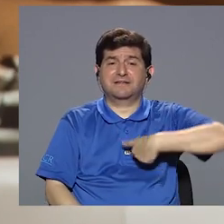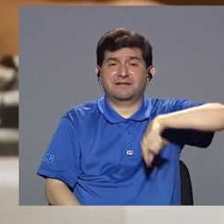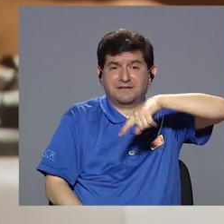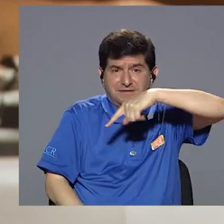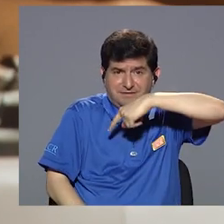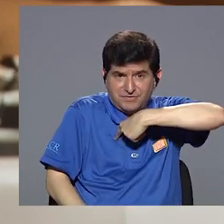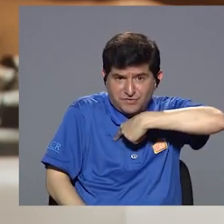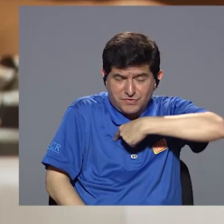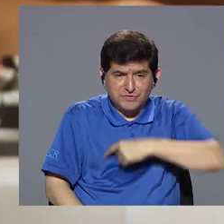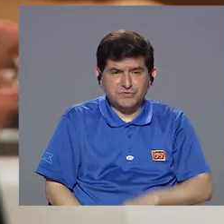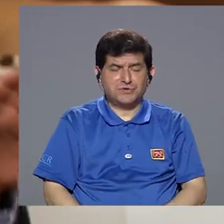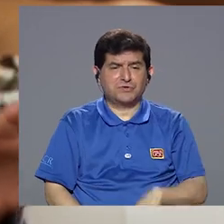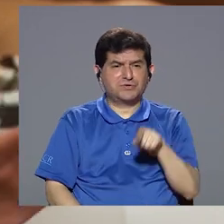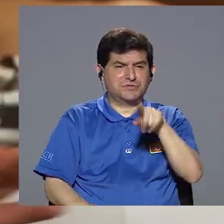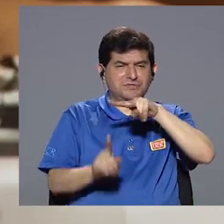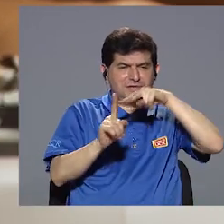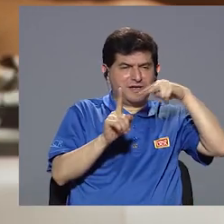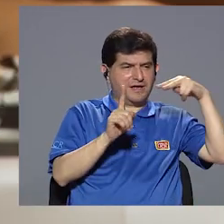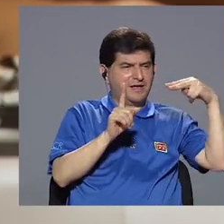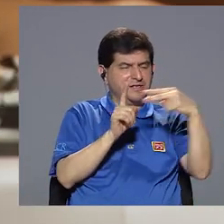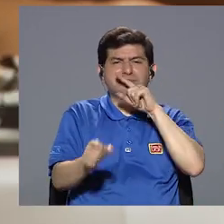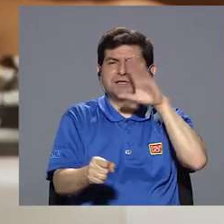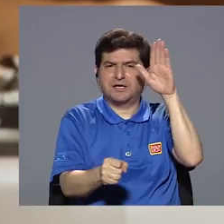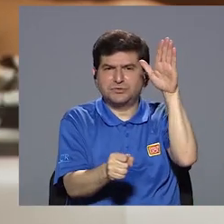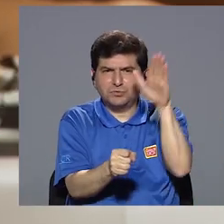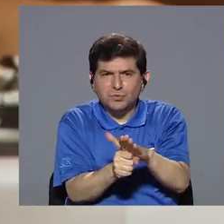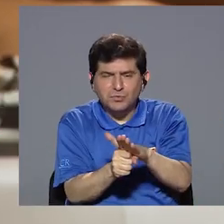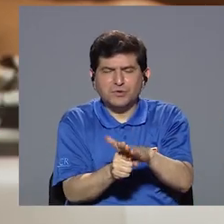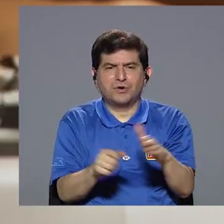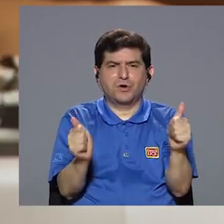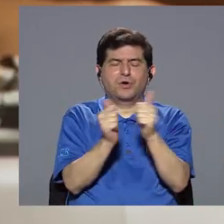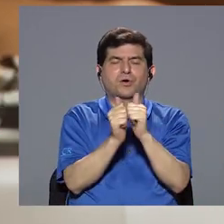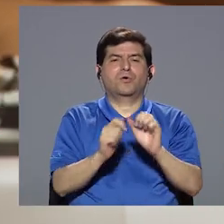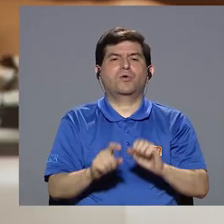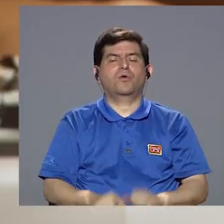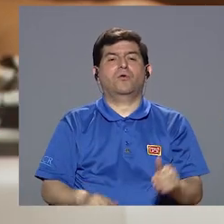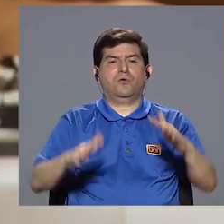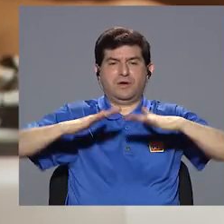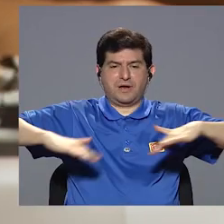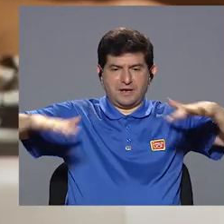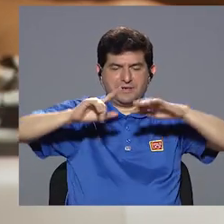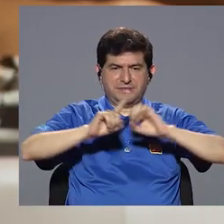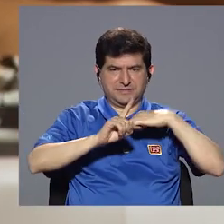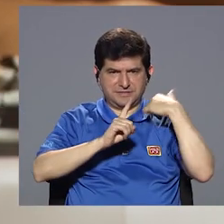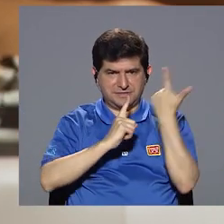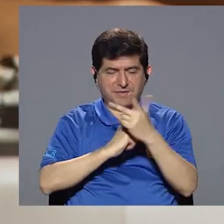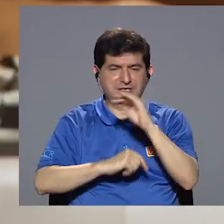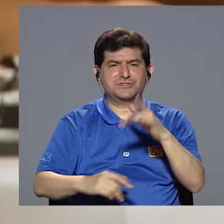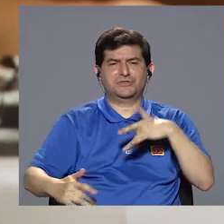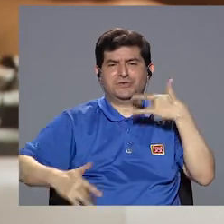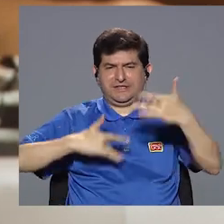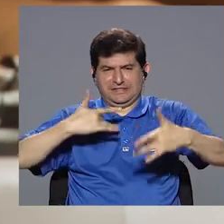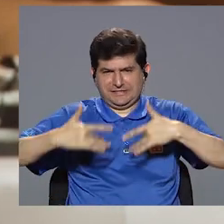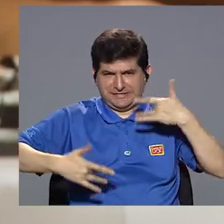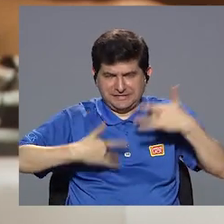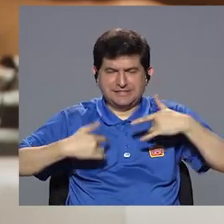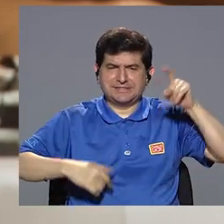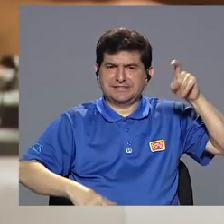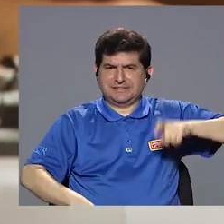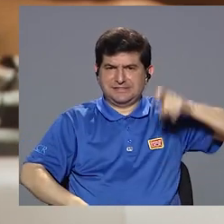logramos que esta visión comprometida con el entorno social pero al mismo tiempo